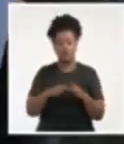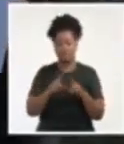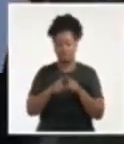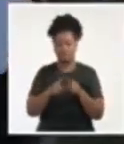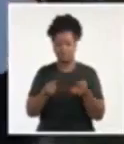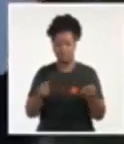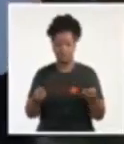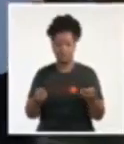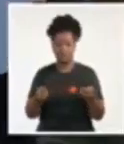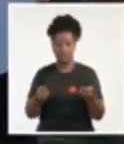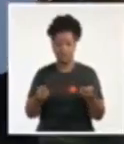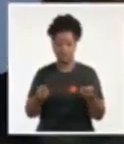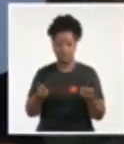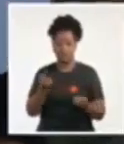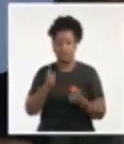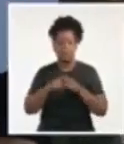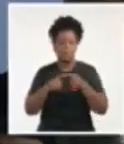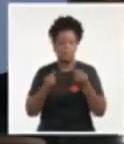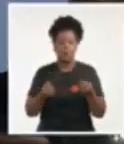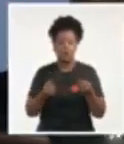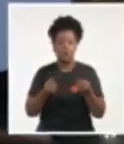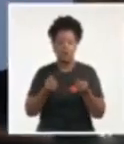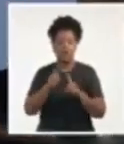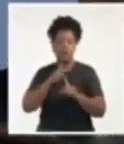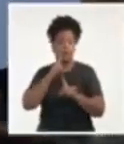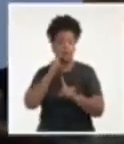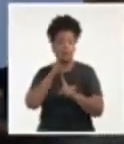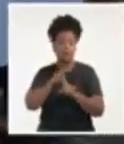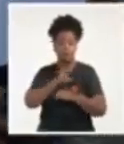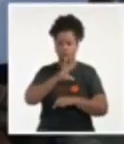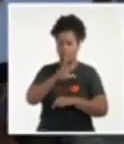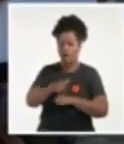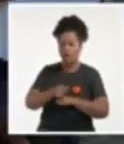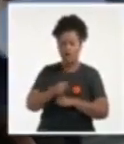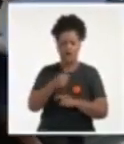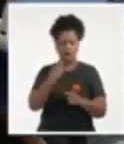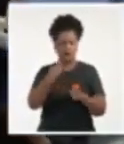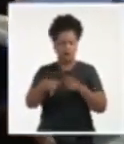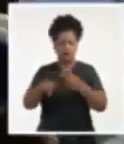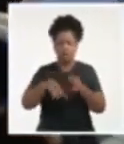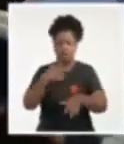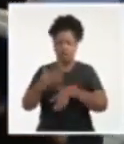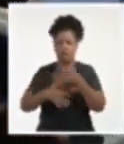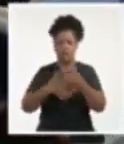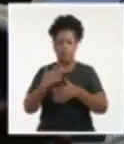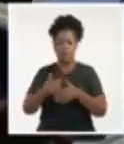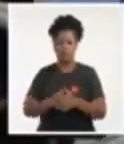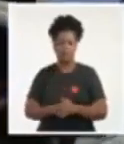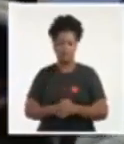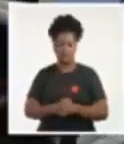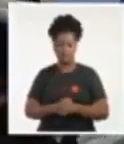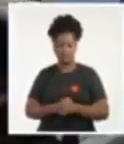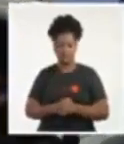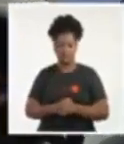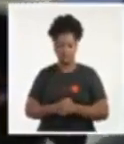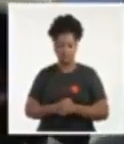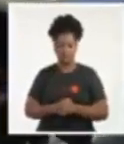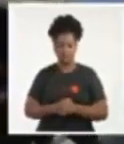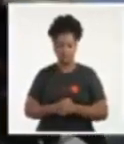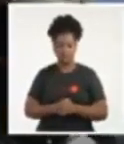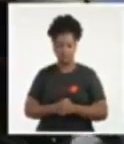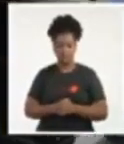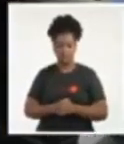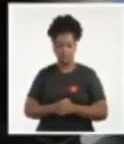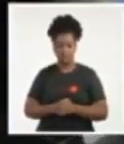la delincuencia, y al final hacen cerrar más la fila de ese pueblo